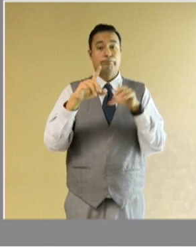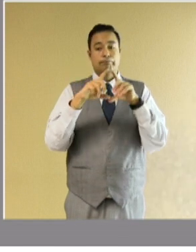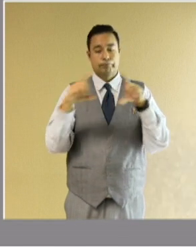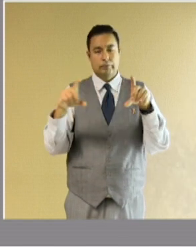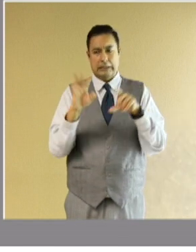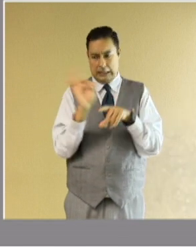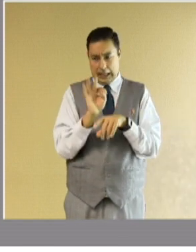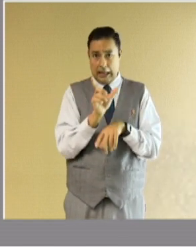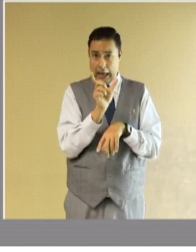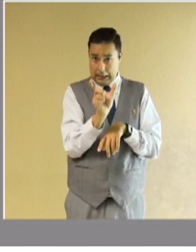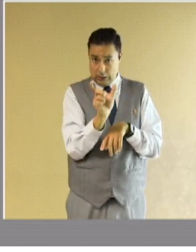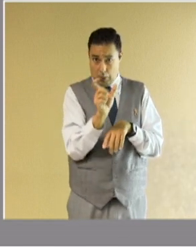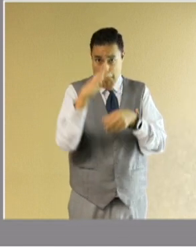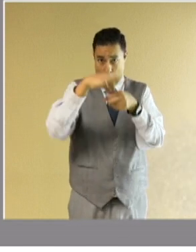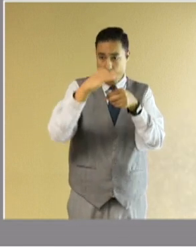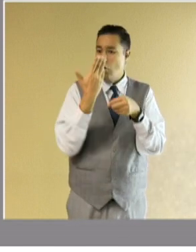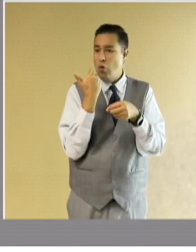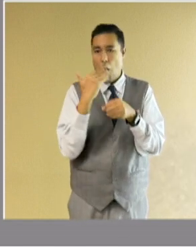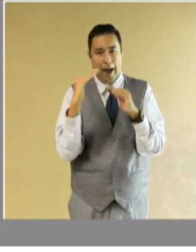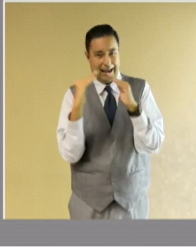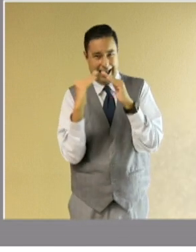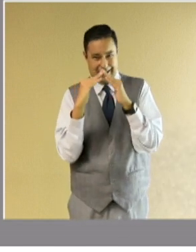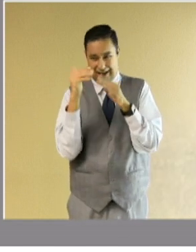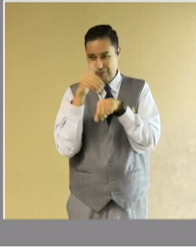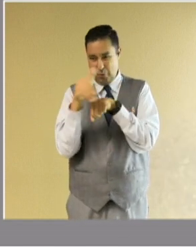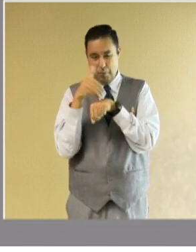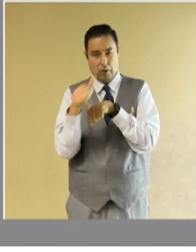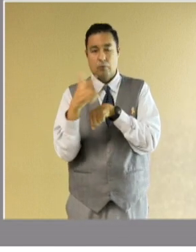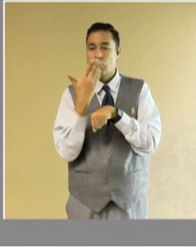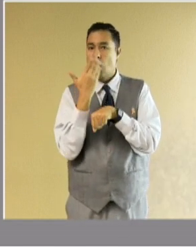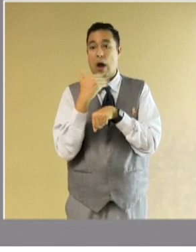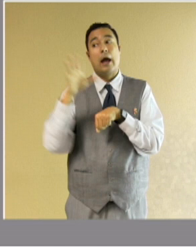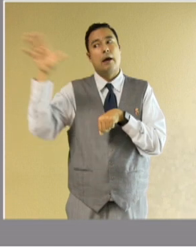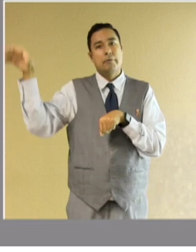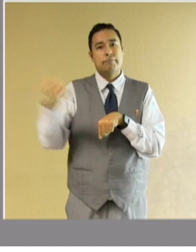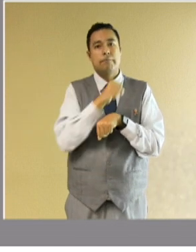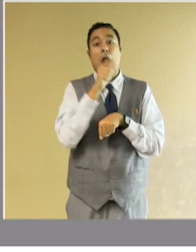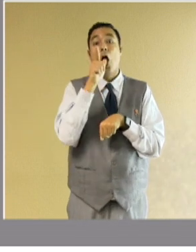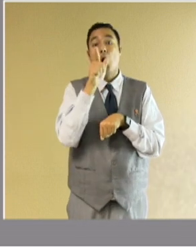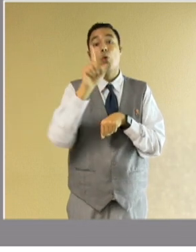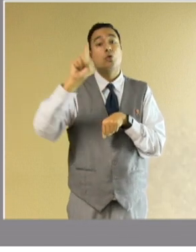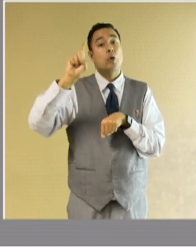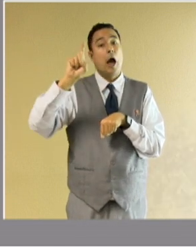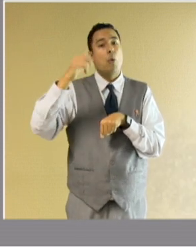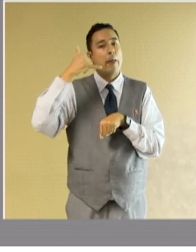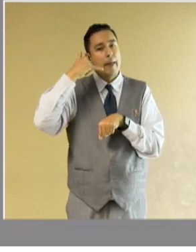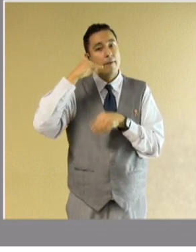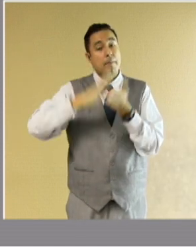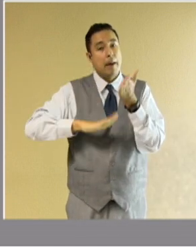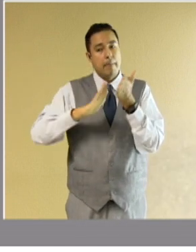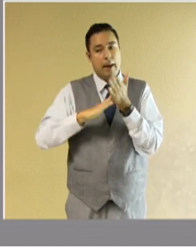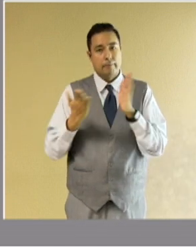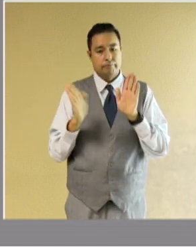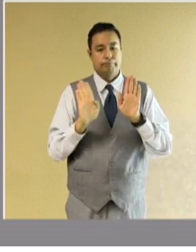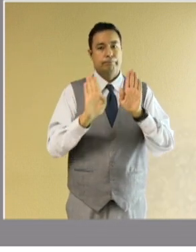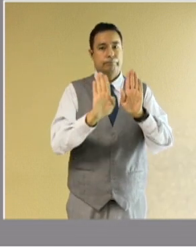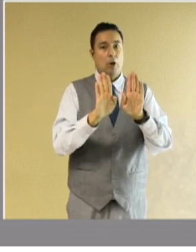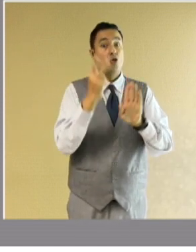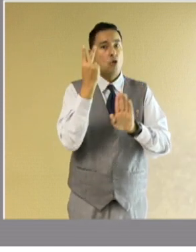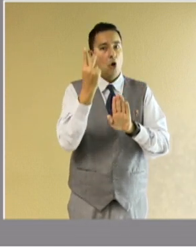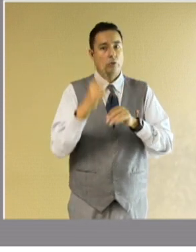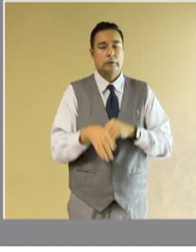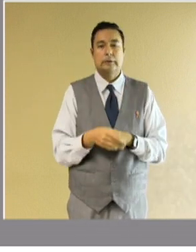identificación no aparezca su dirección deberán presentar un comprobante de domicilio reciente en el caso de las embarazadas